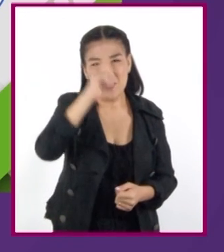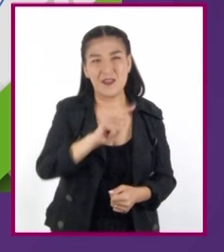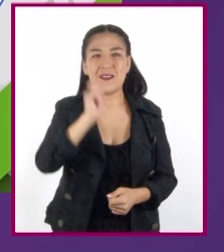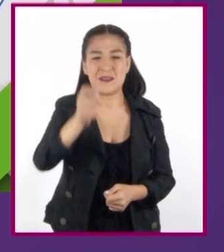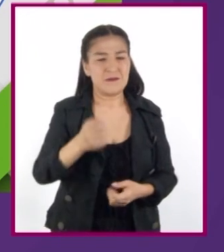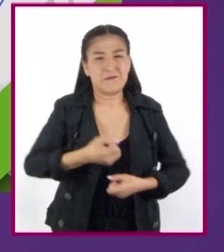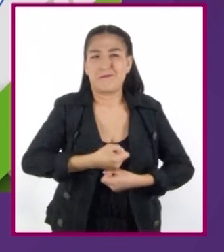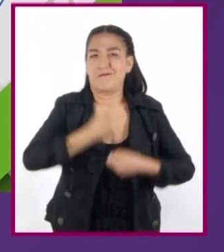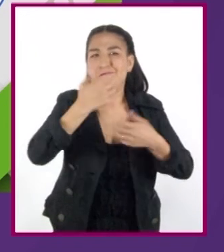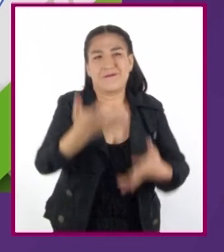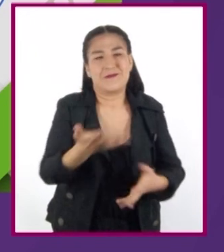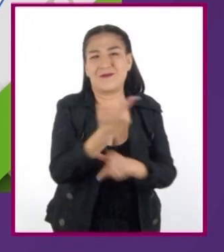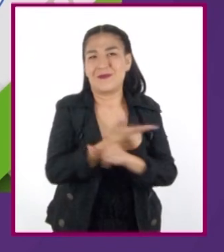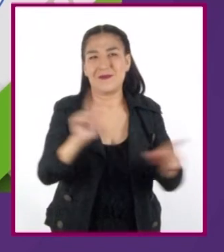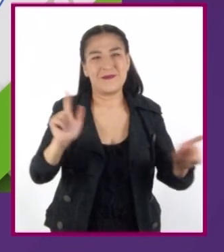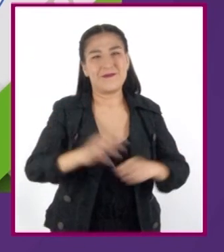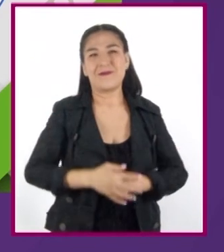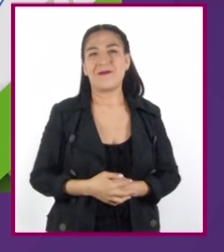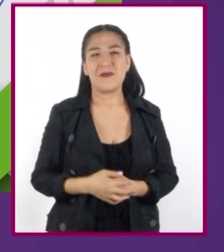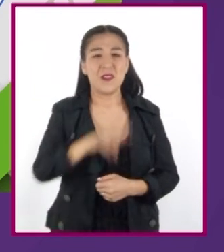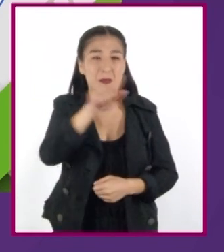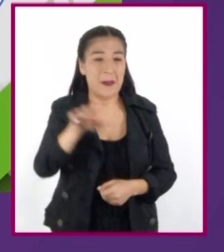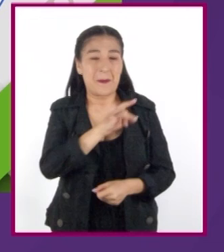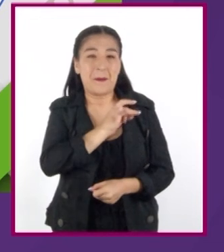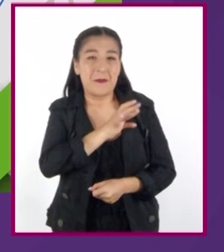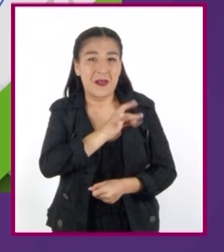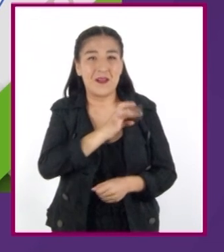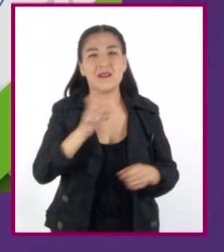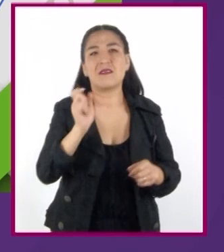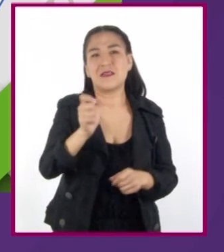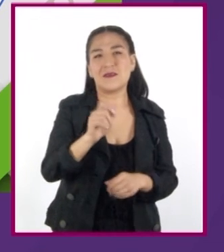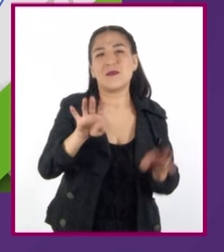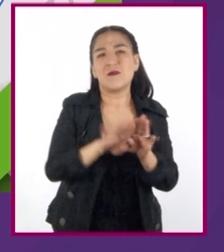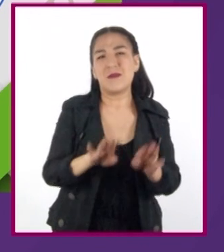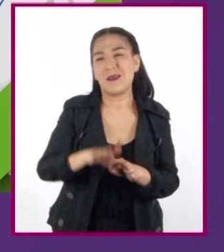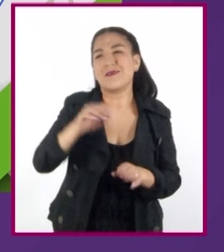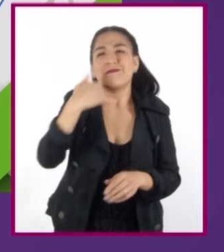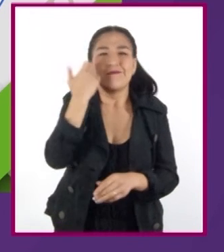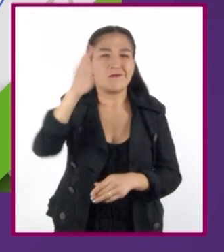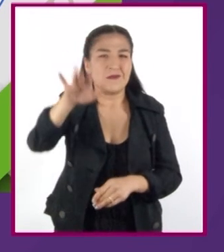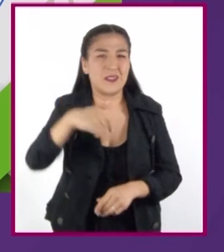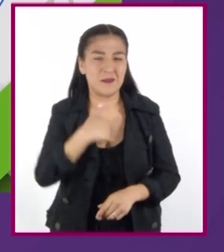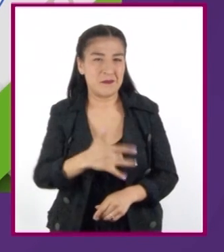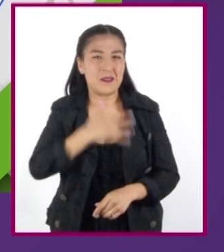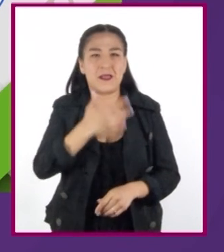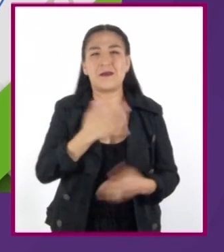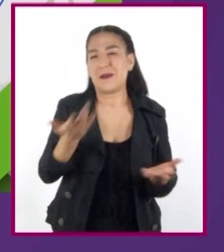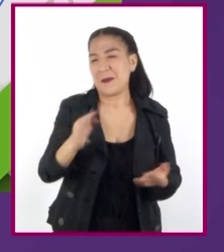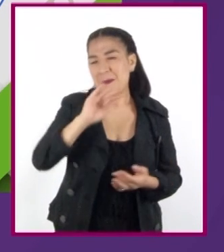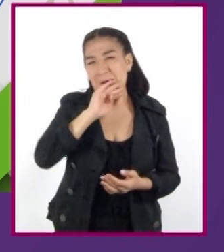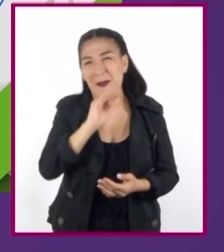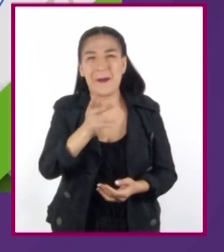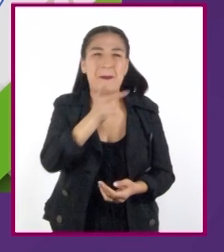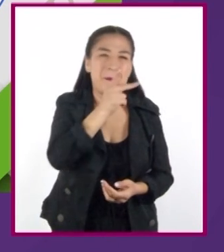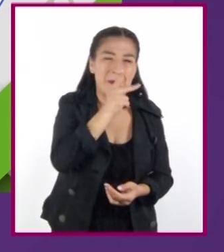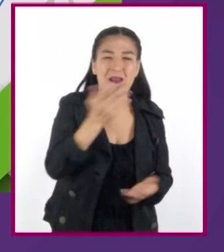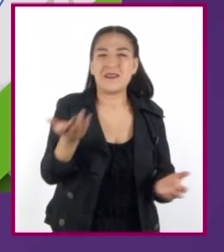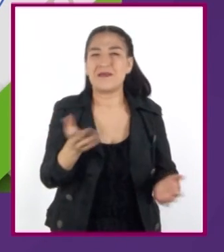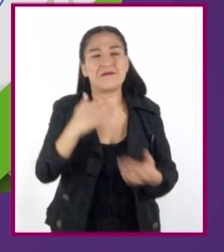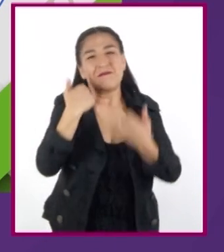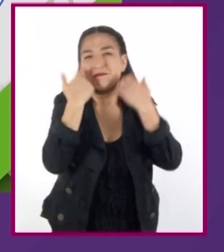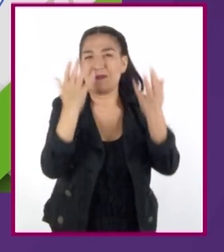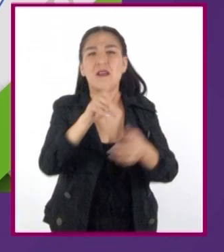se expresen, que no tengan miedo a decir lo que sienten, aunque sea con su mamá, con su papá, con quien